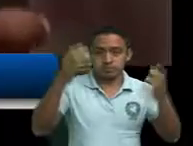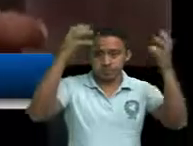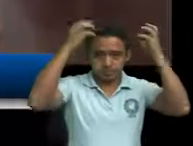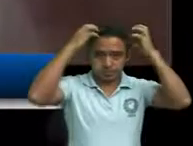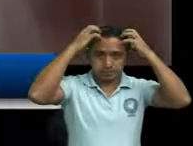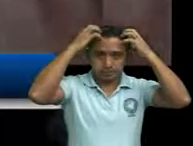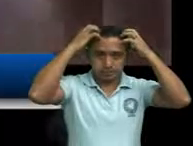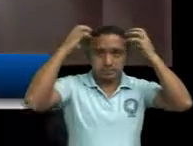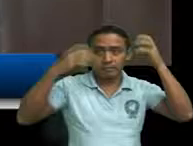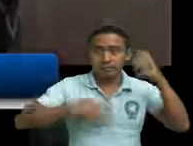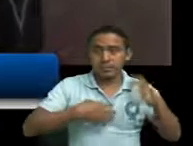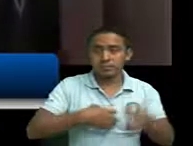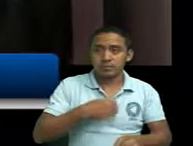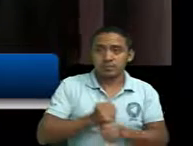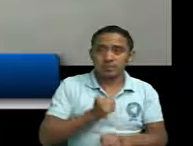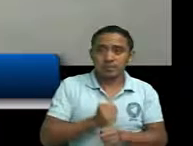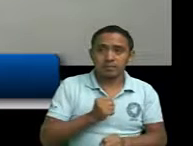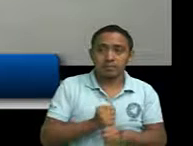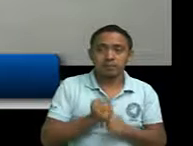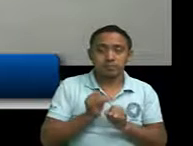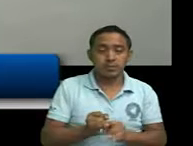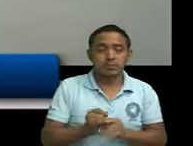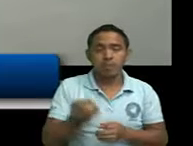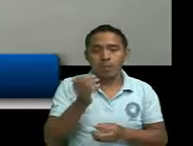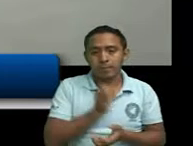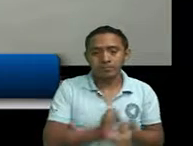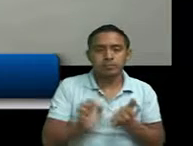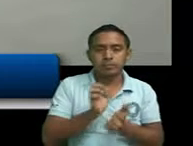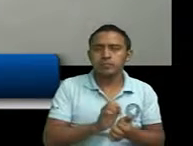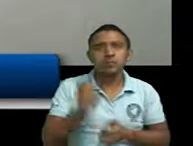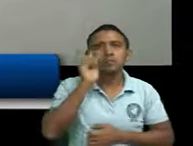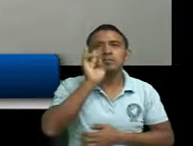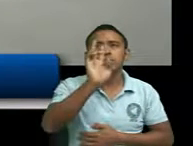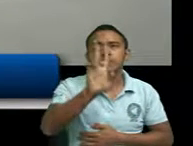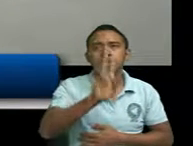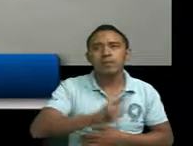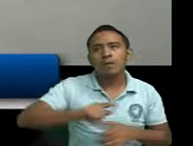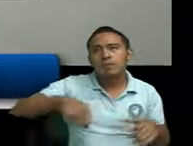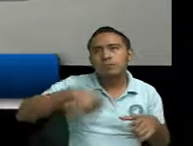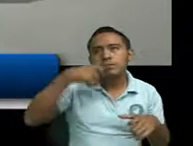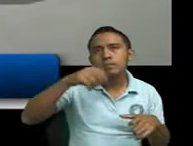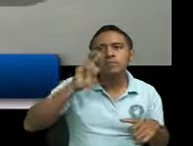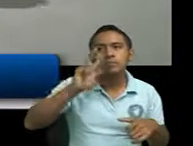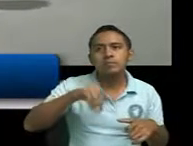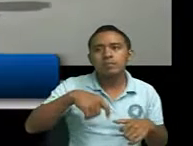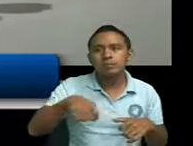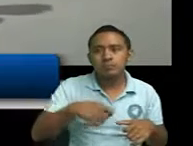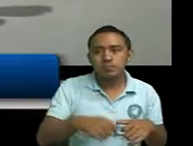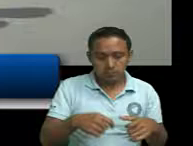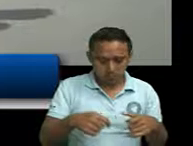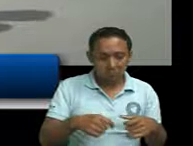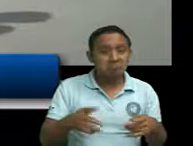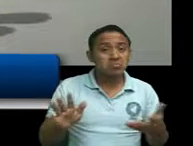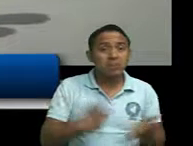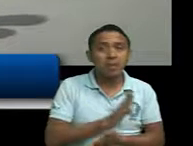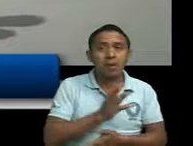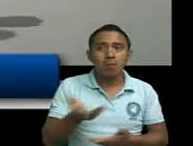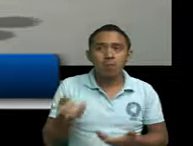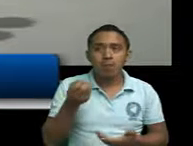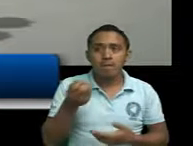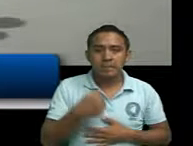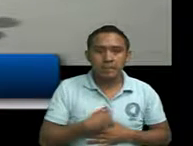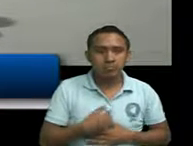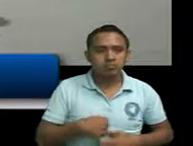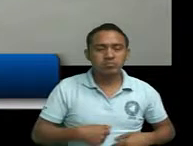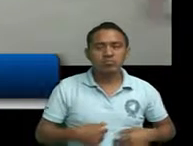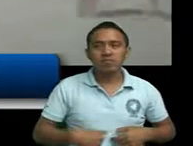esté trabajando en lo que vos estás haciendo. Si no estás viendo tele y estás comiendo, cuando miras, se me acabó, y yo vos no te has